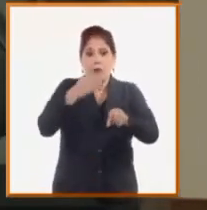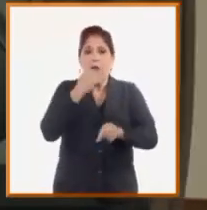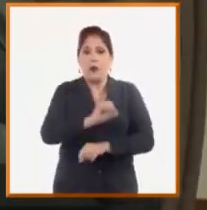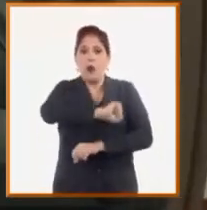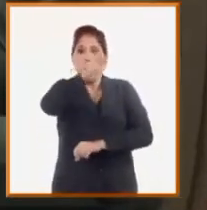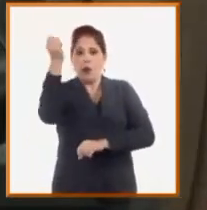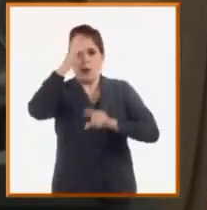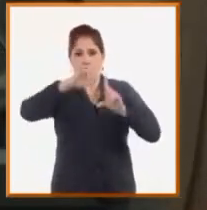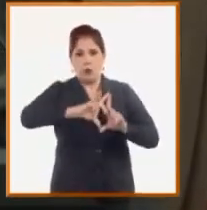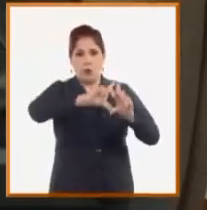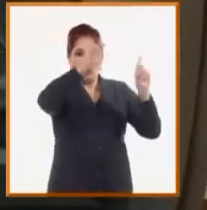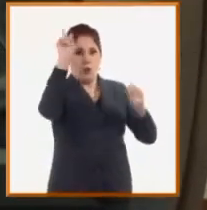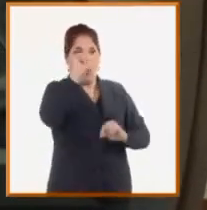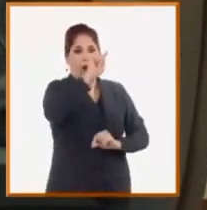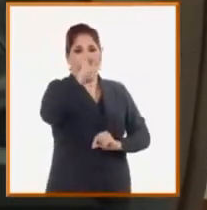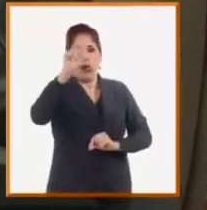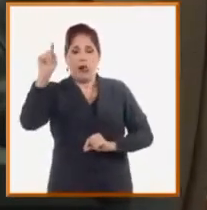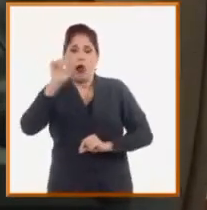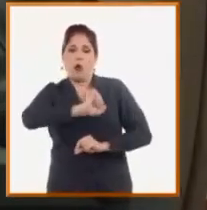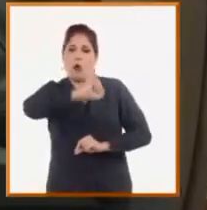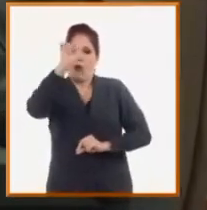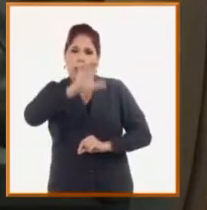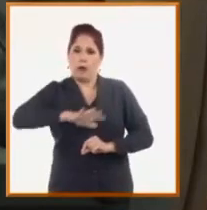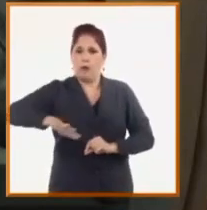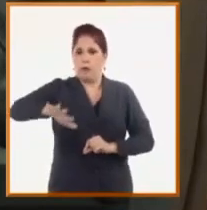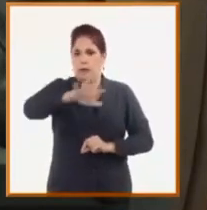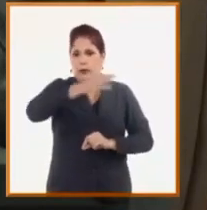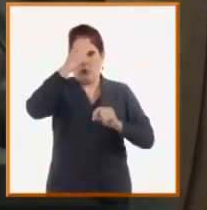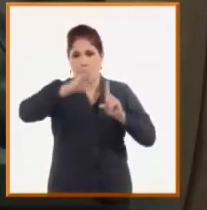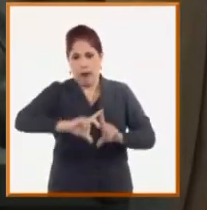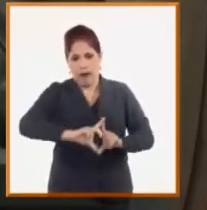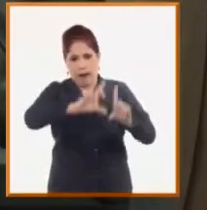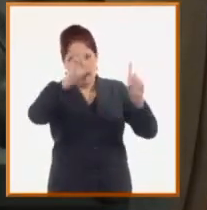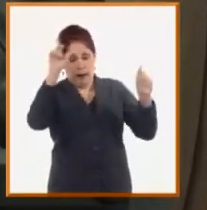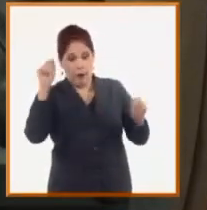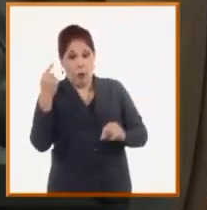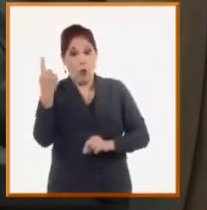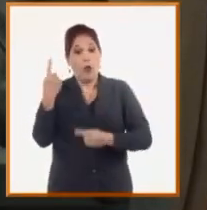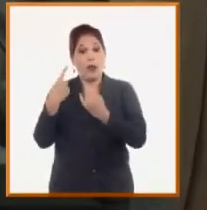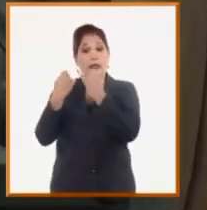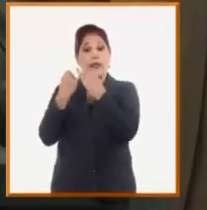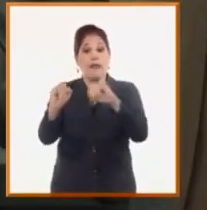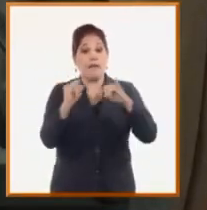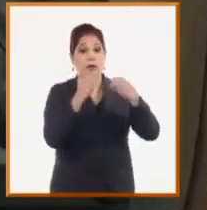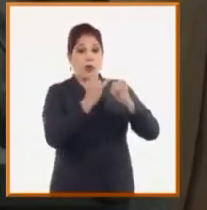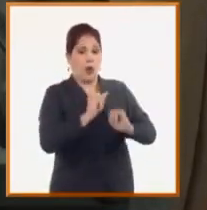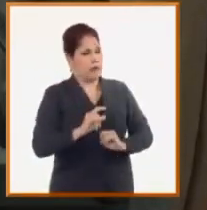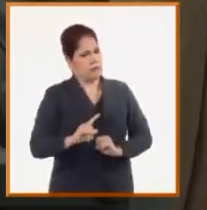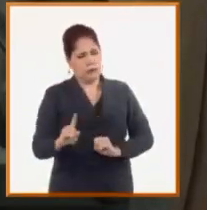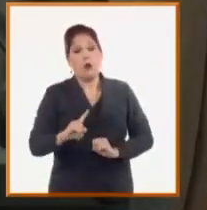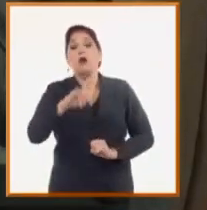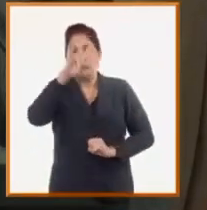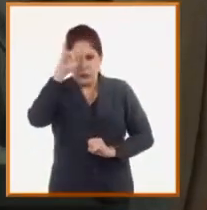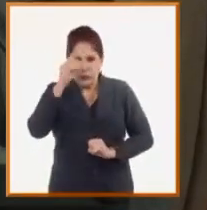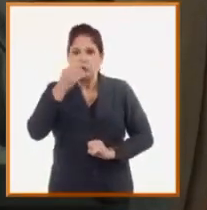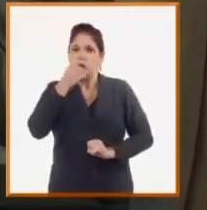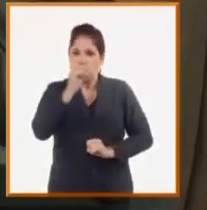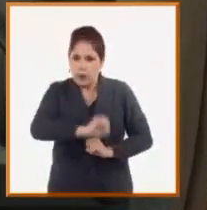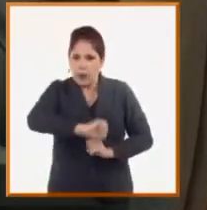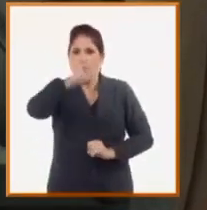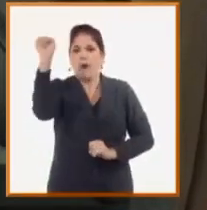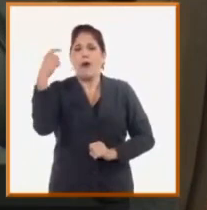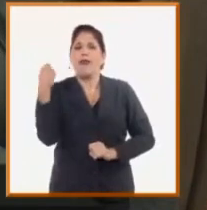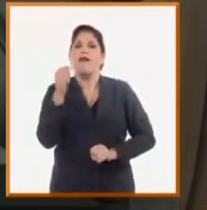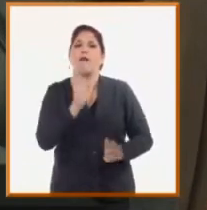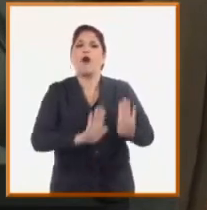todos los lugares. Lo podamos lograr en todos los lugares. Y sí podemos, yo creo que esa es la convicción que tenemos que defender y